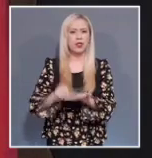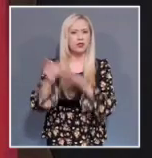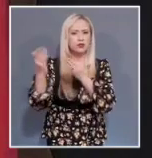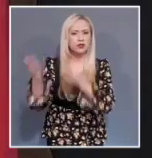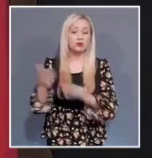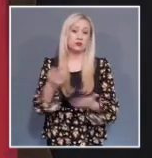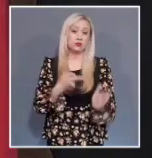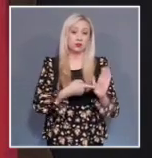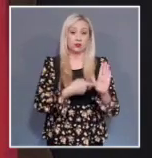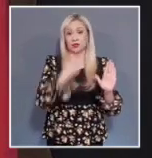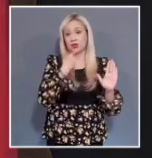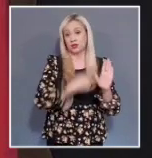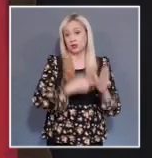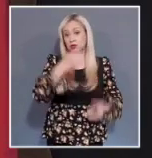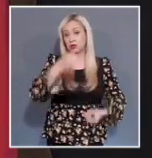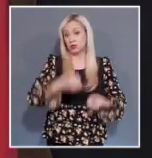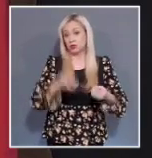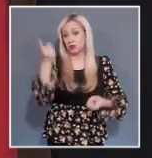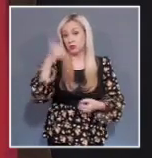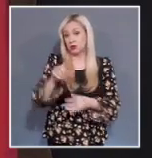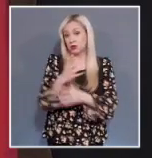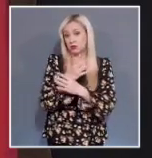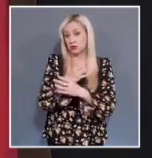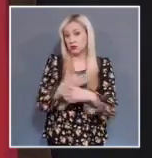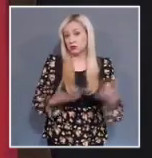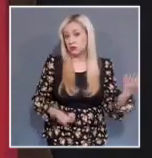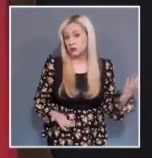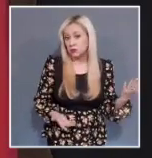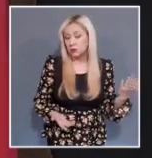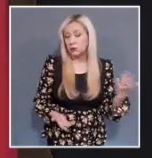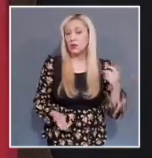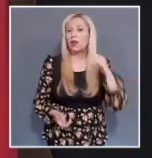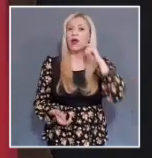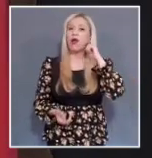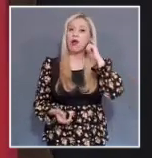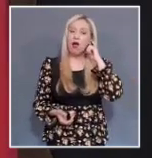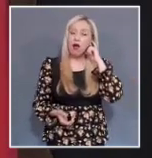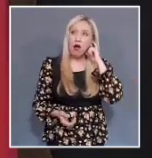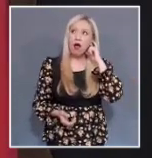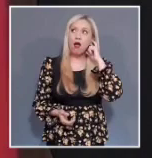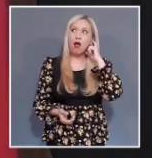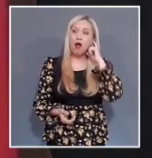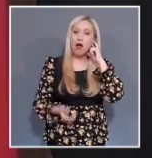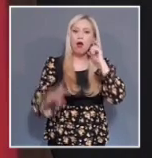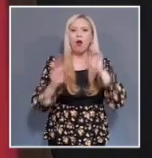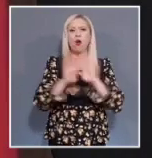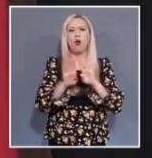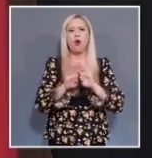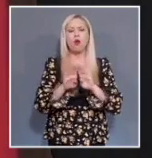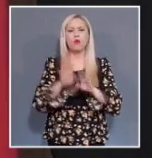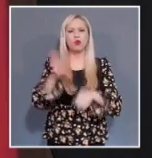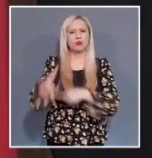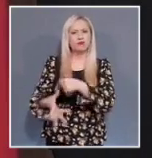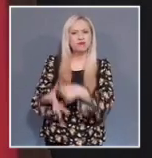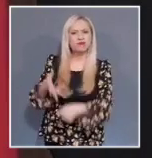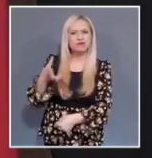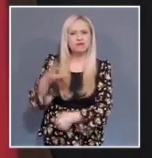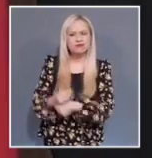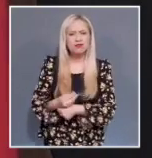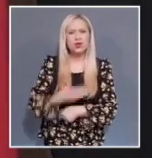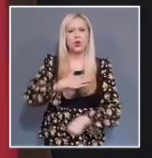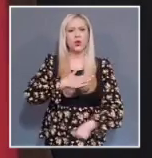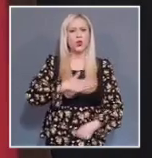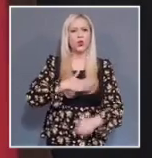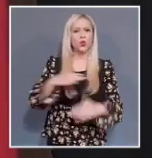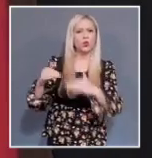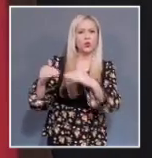Corte. Y el acceso a la justicia y a la reparación. Muchos gobiernos no